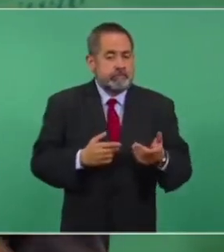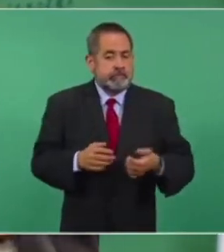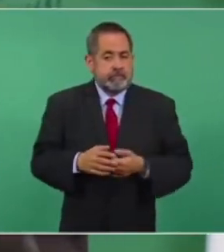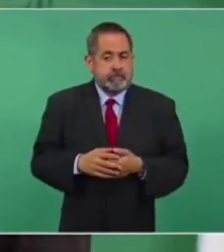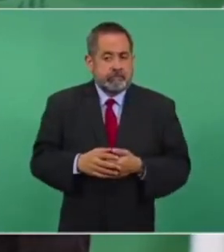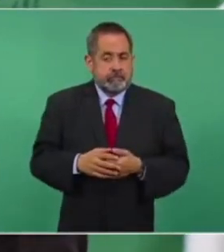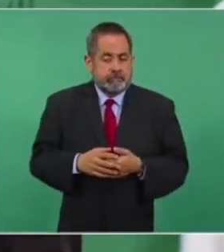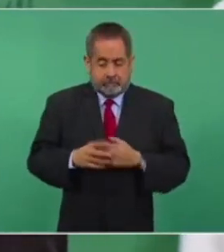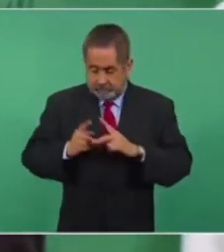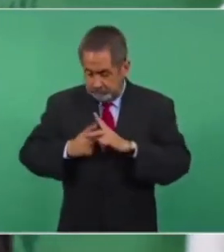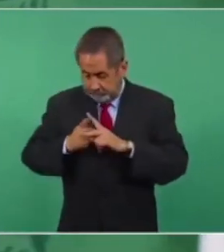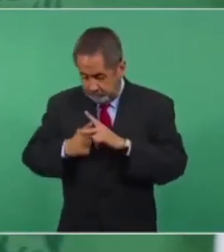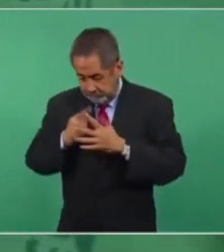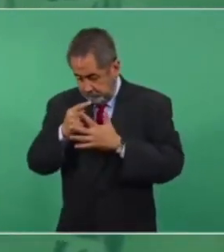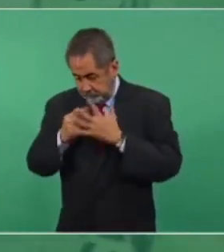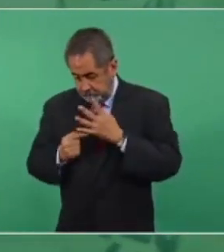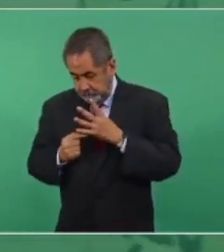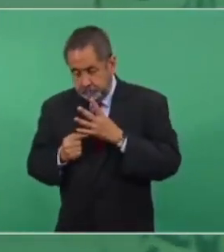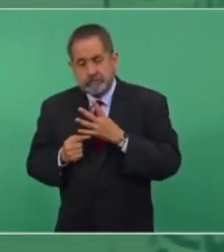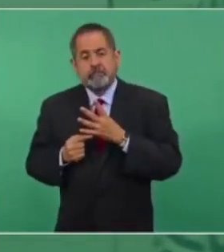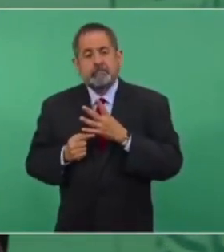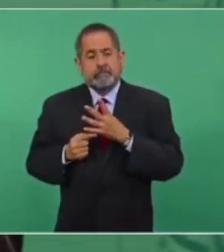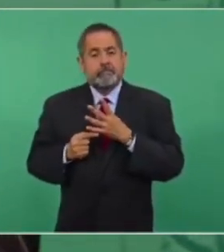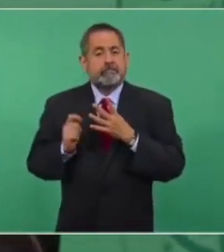Y por la fórmula